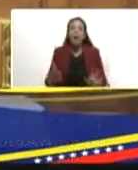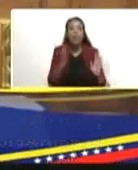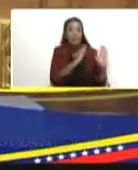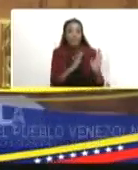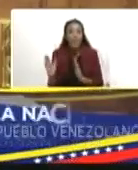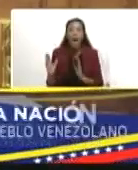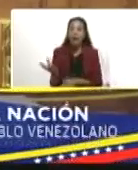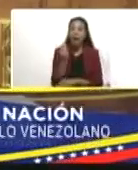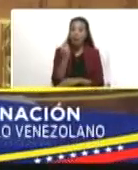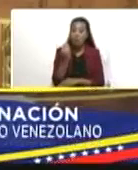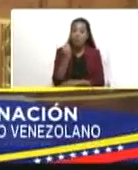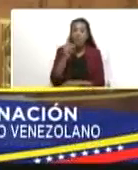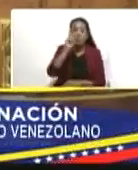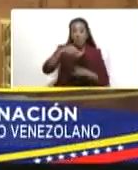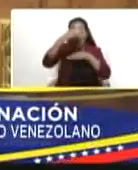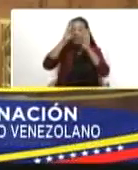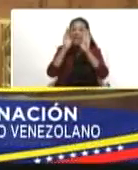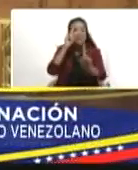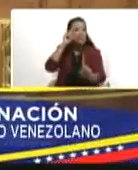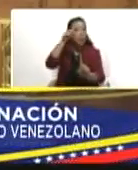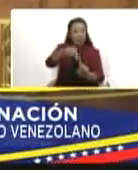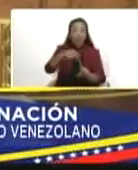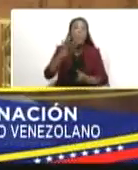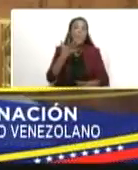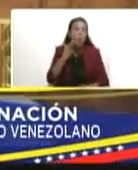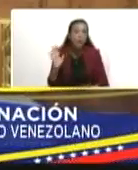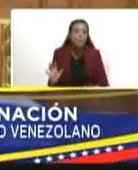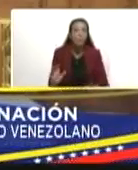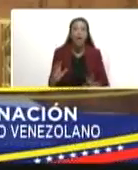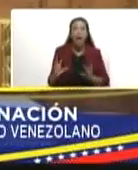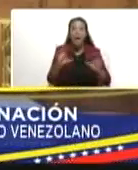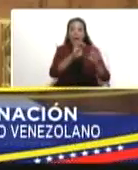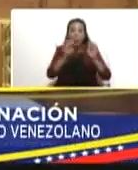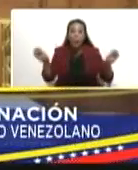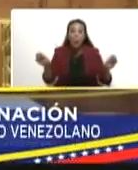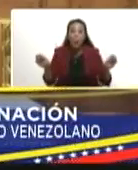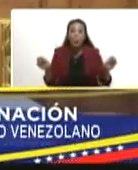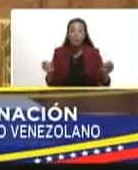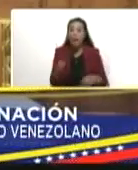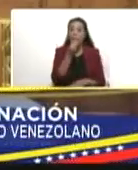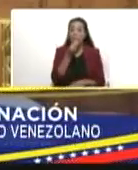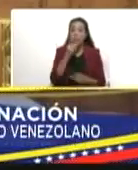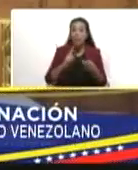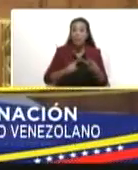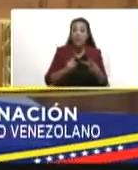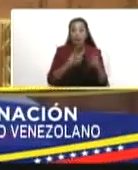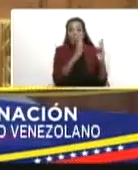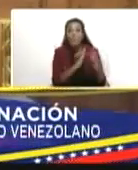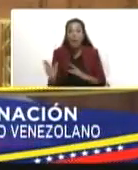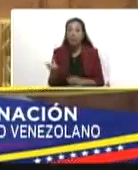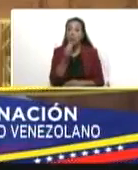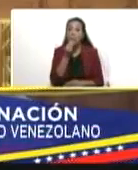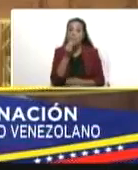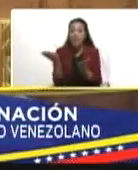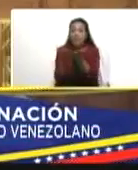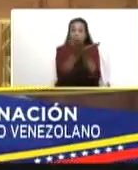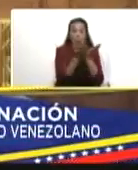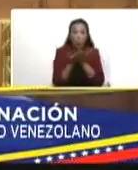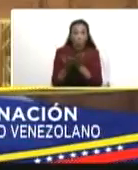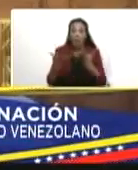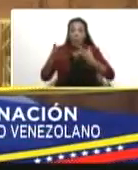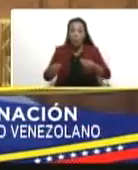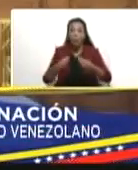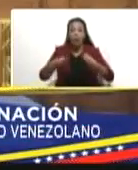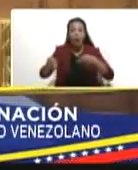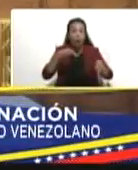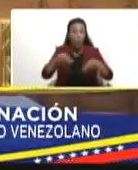programa de calidad que atiende directamente por ejemplo a la red educativa de alimentación los programas de alimentación dotación